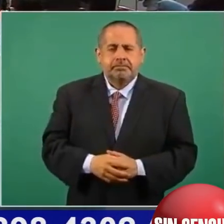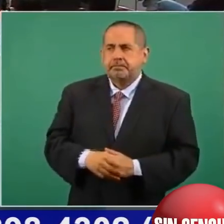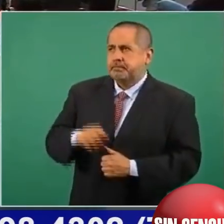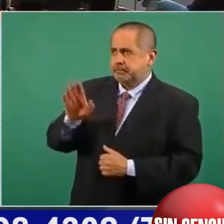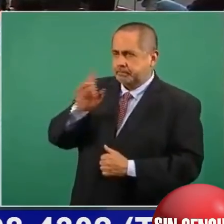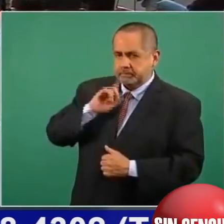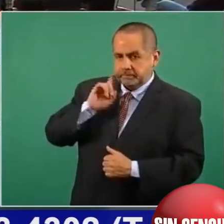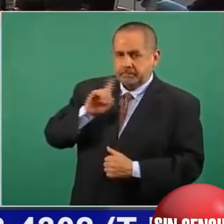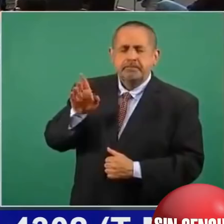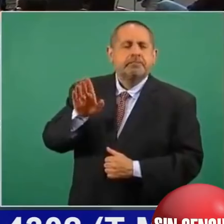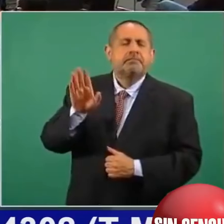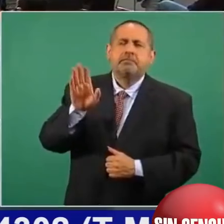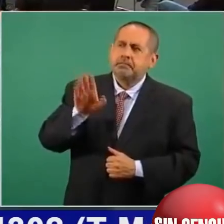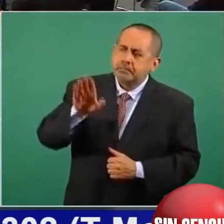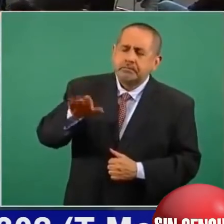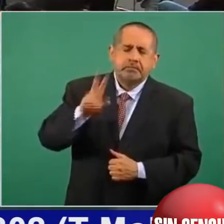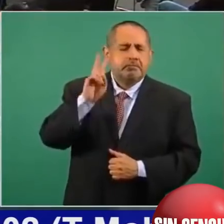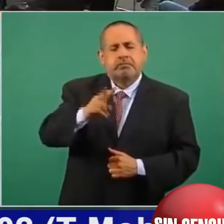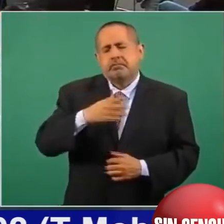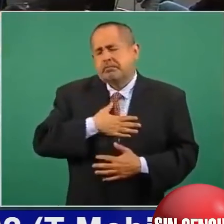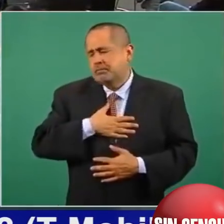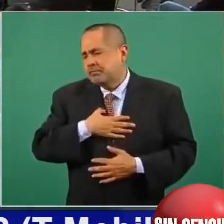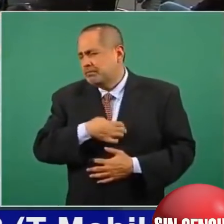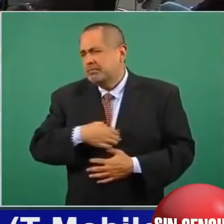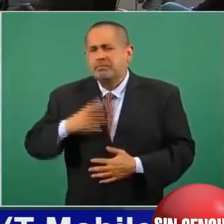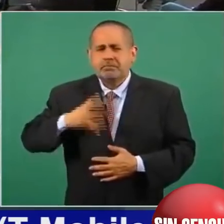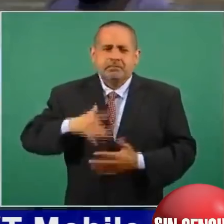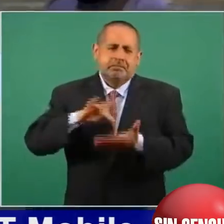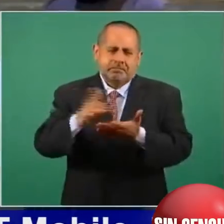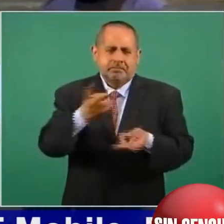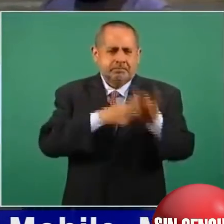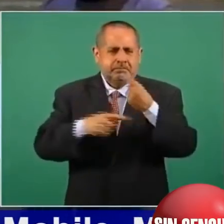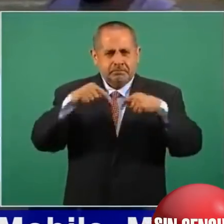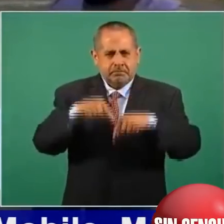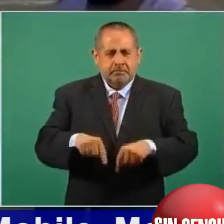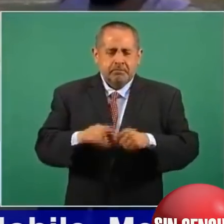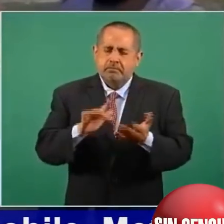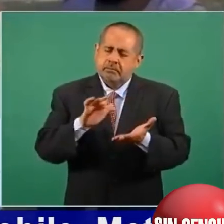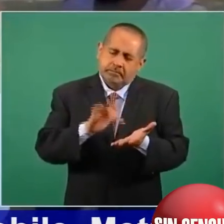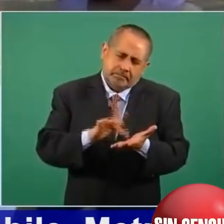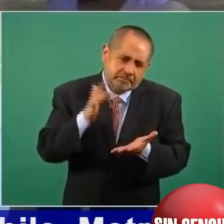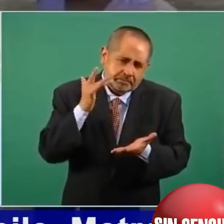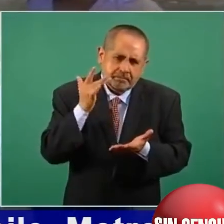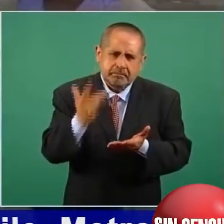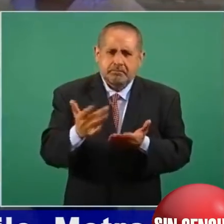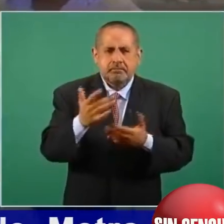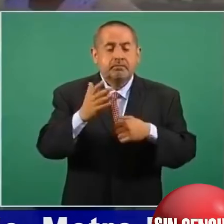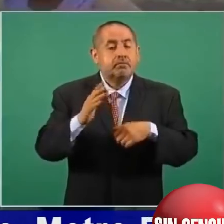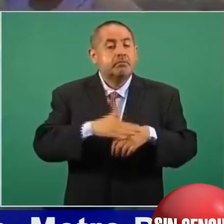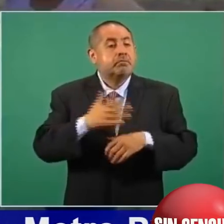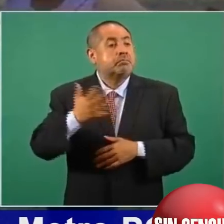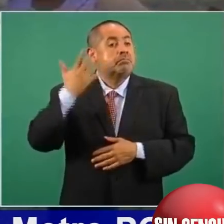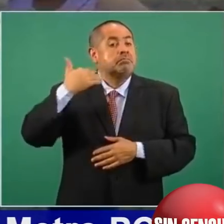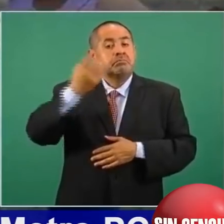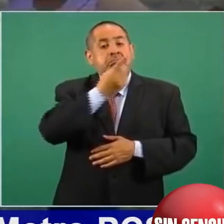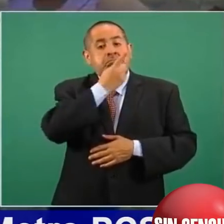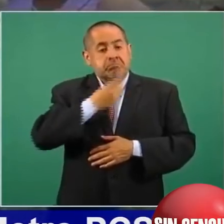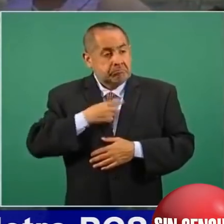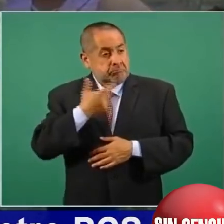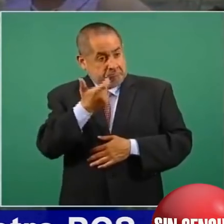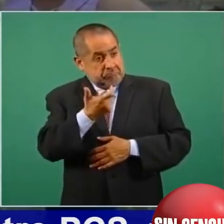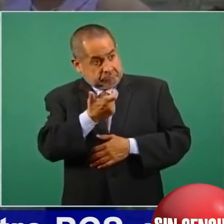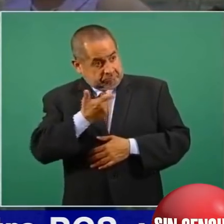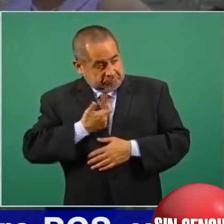nada nos sentimos muy orgullosas de que se haya parado y darle las gracias, porque cuando nos dijeron que nos iba a llegar este